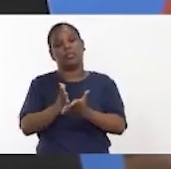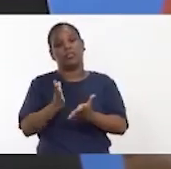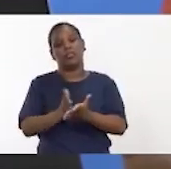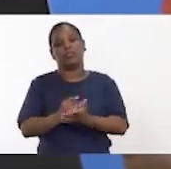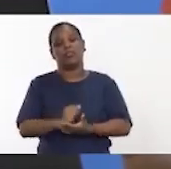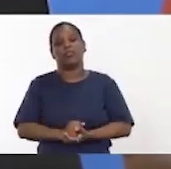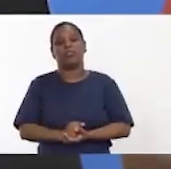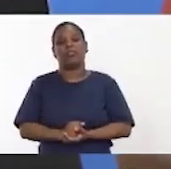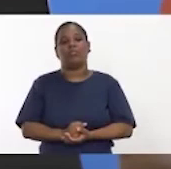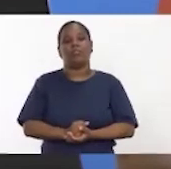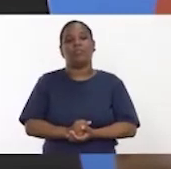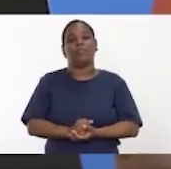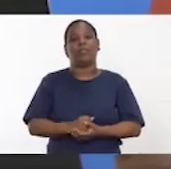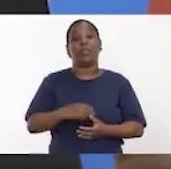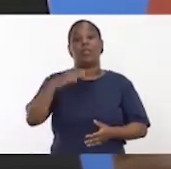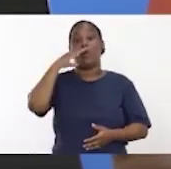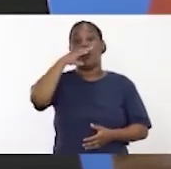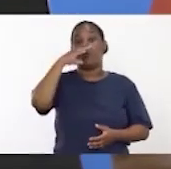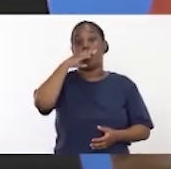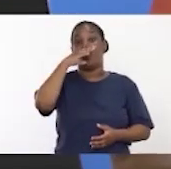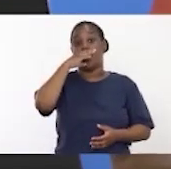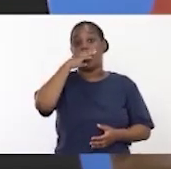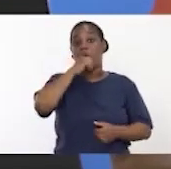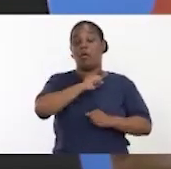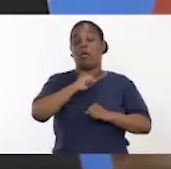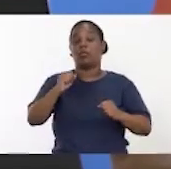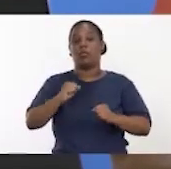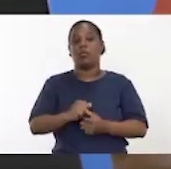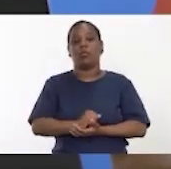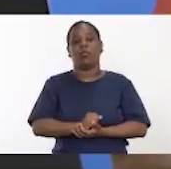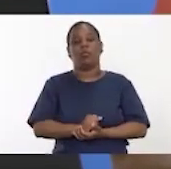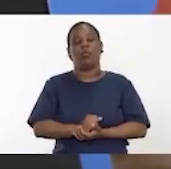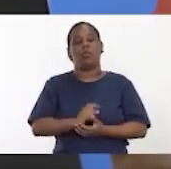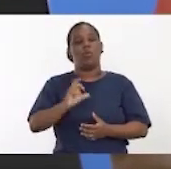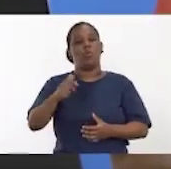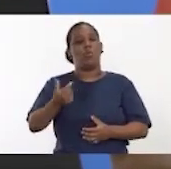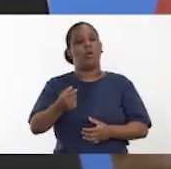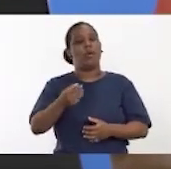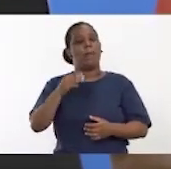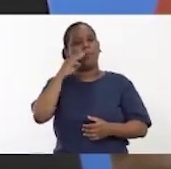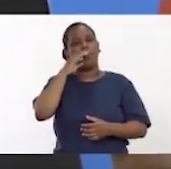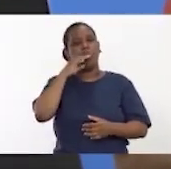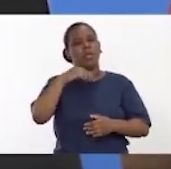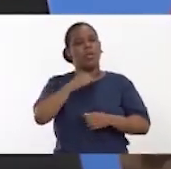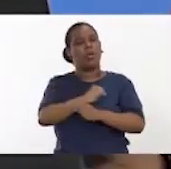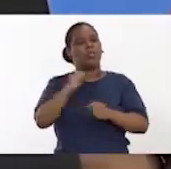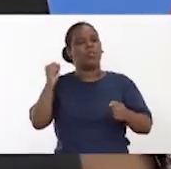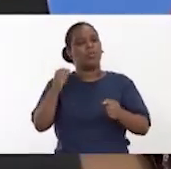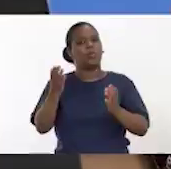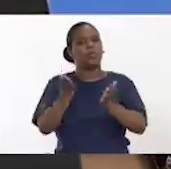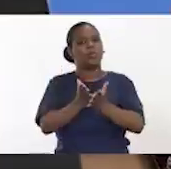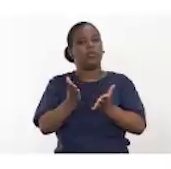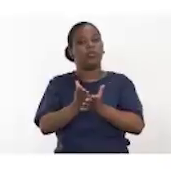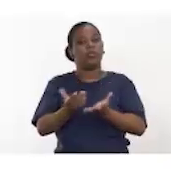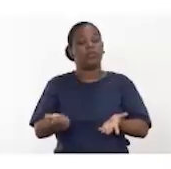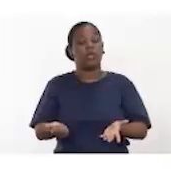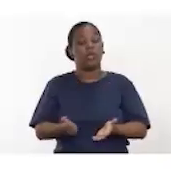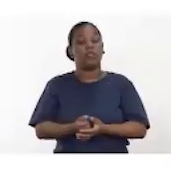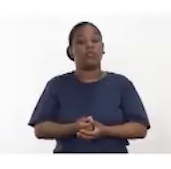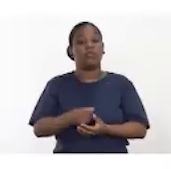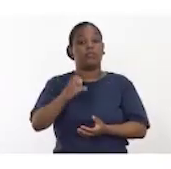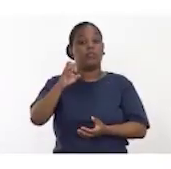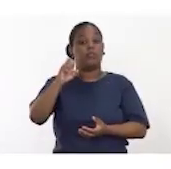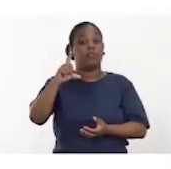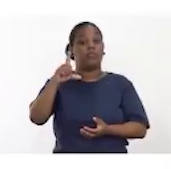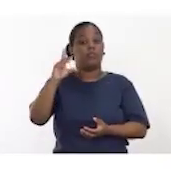estudiando. Los modelos atómicos. ¿Cuál modelo atómico vamos a estudiar? El de Bohr.